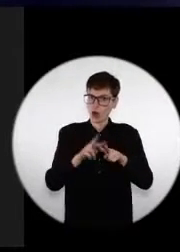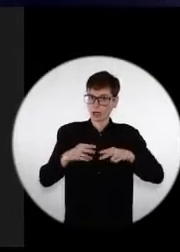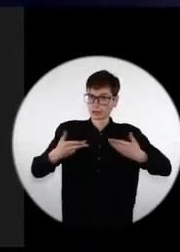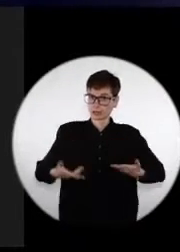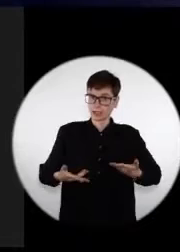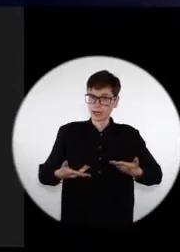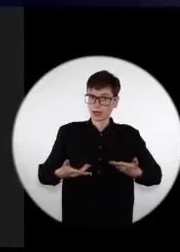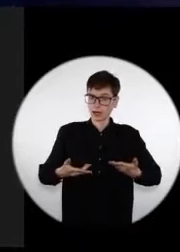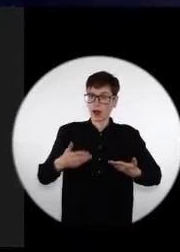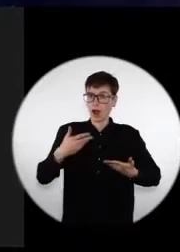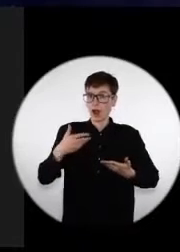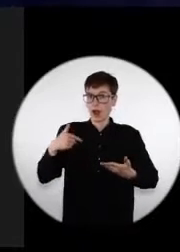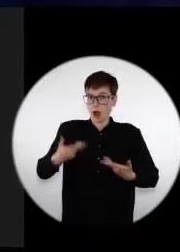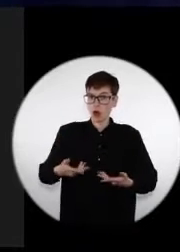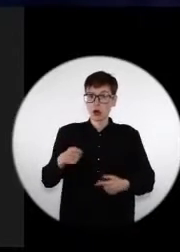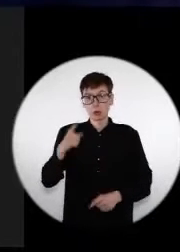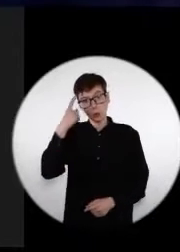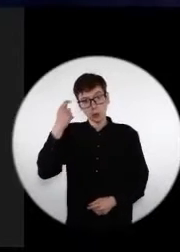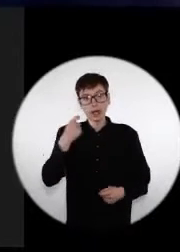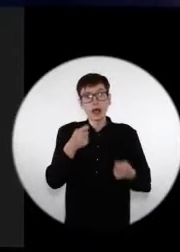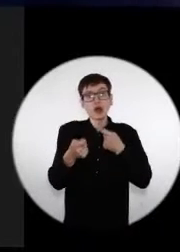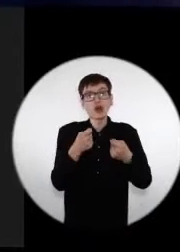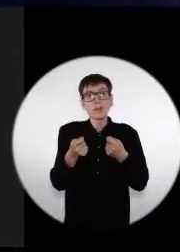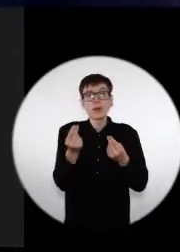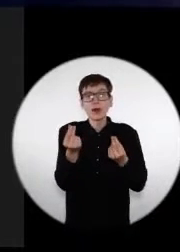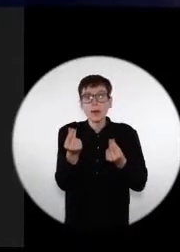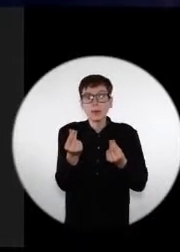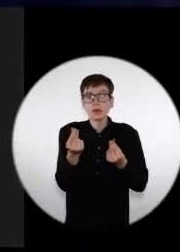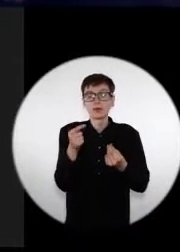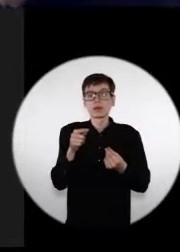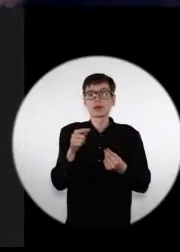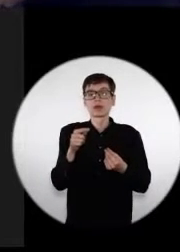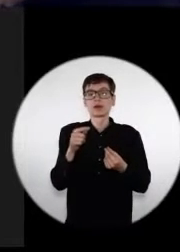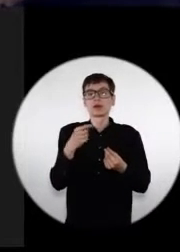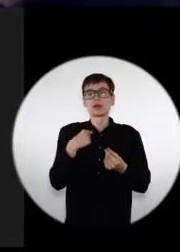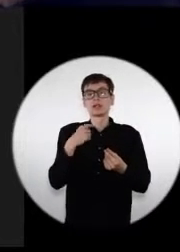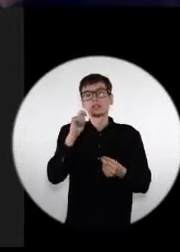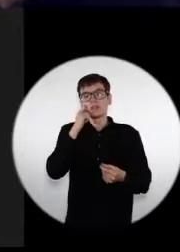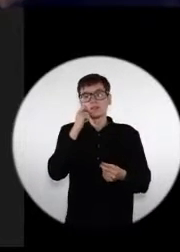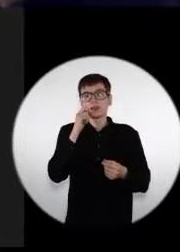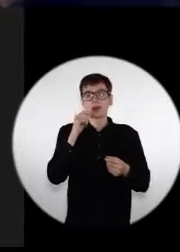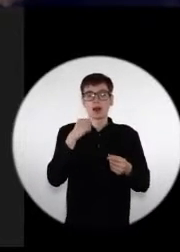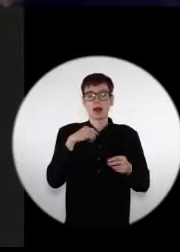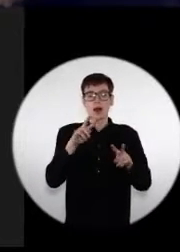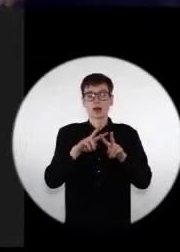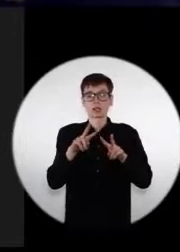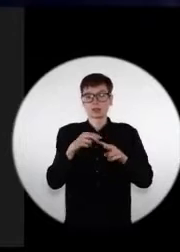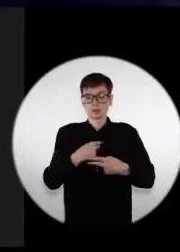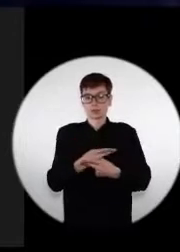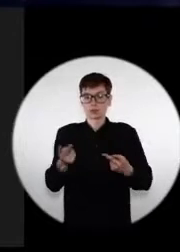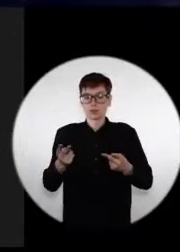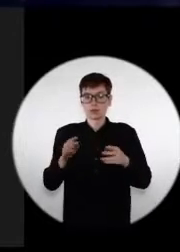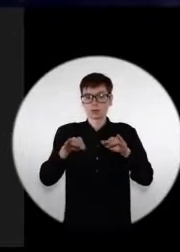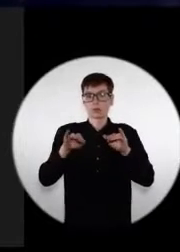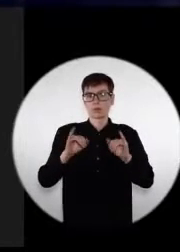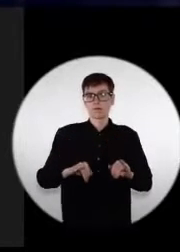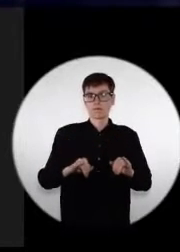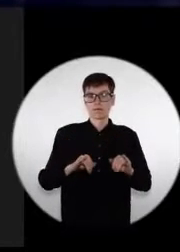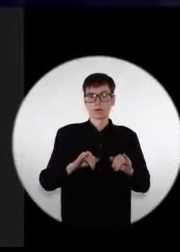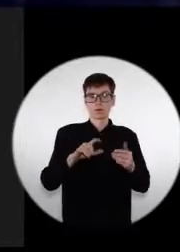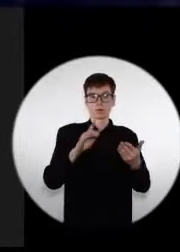como otro nicho adicional será conveniente a esta altura hacer eso económicamente